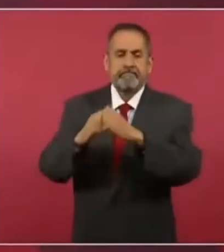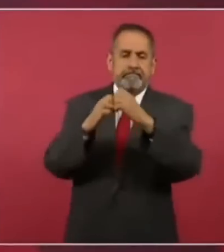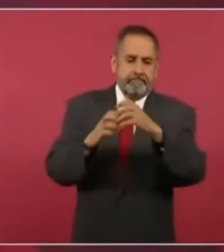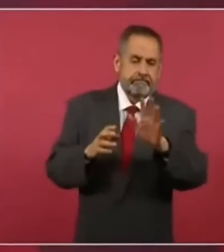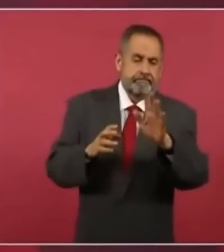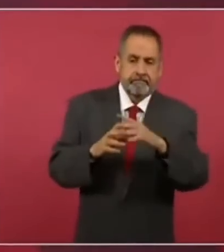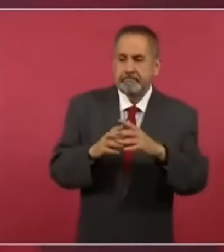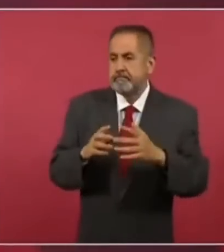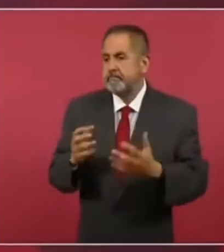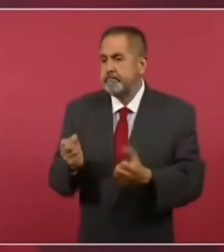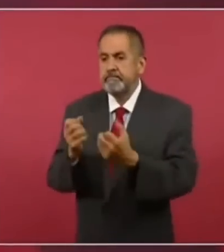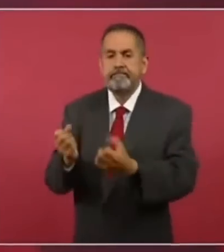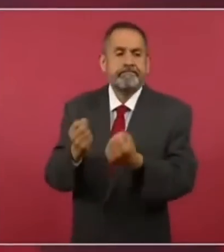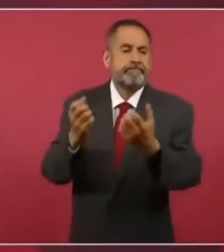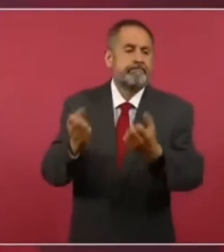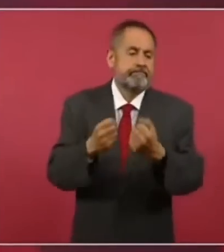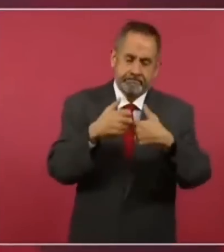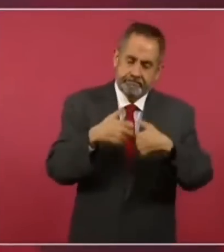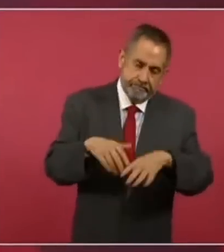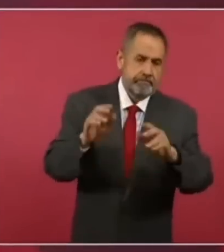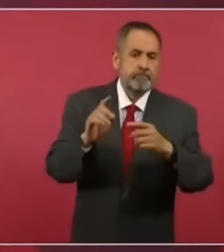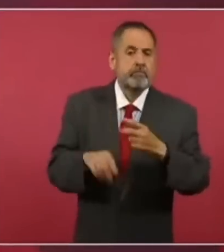y salvar vidas.